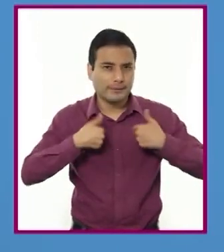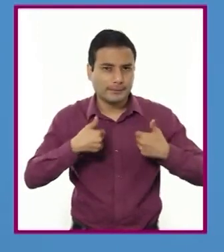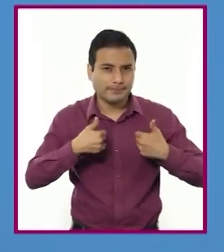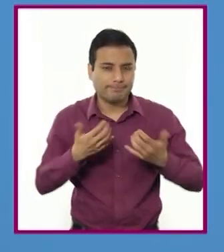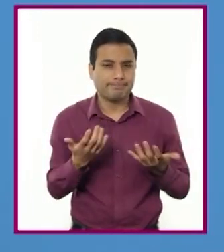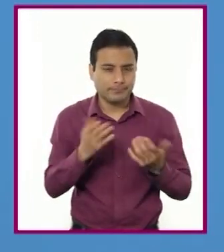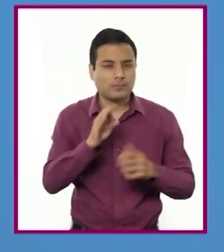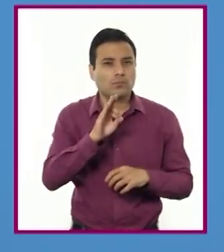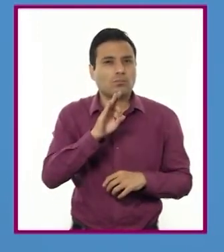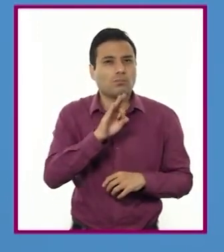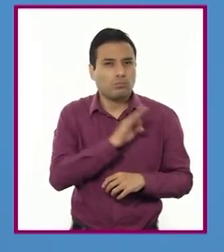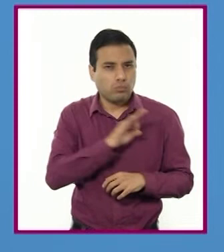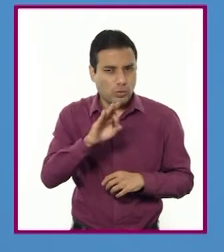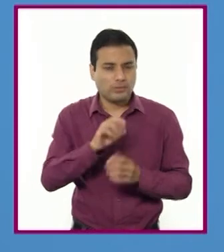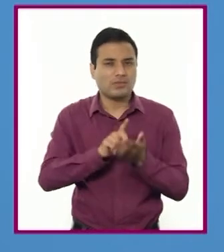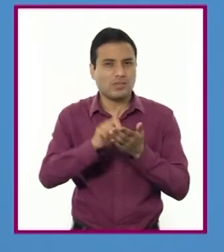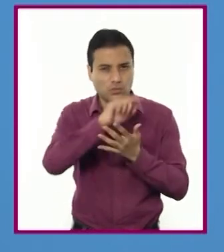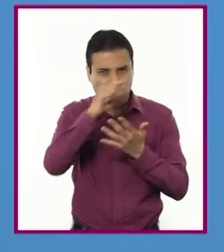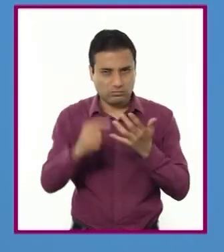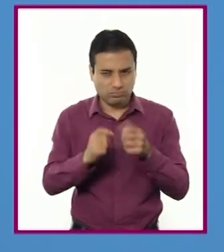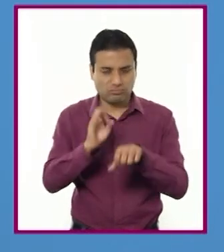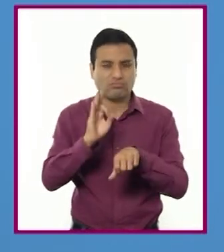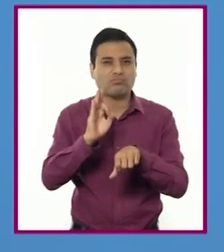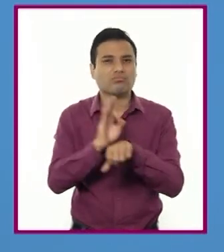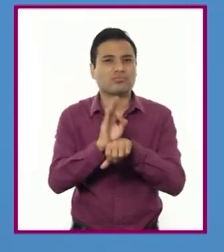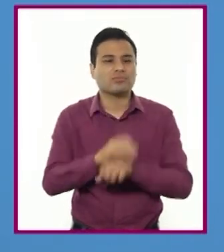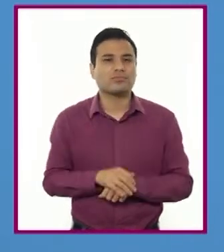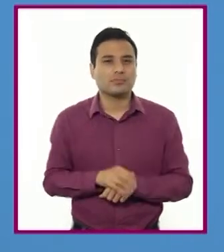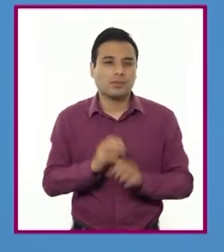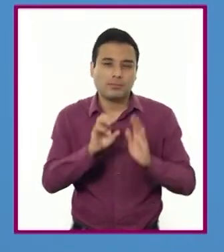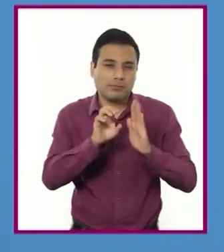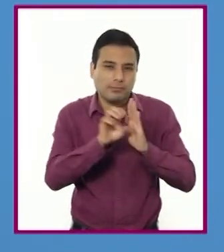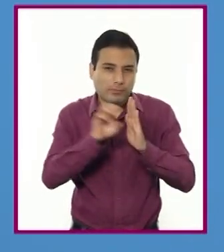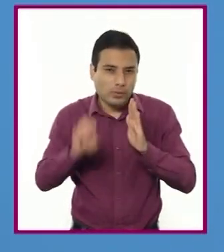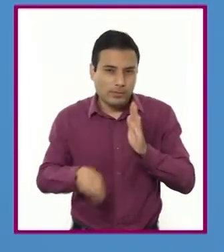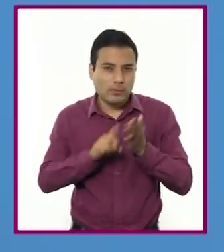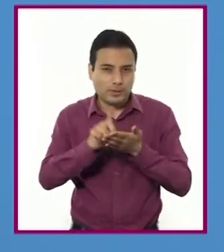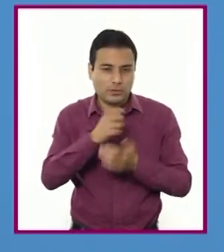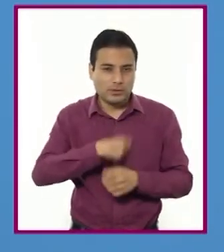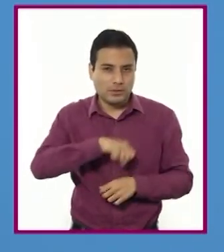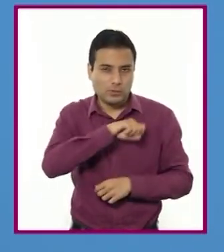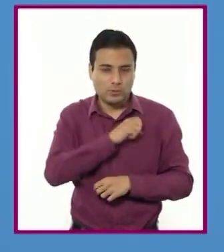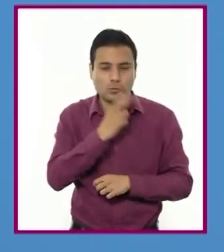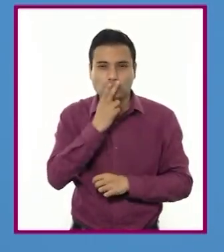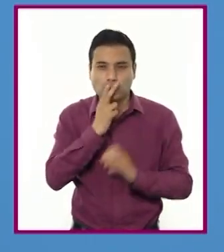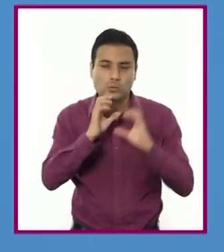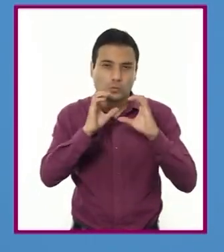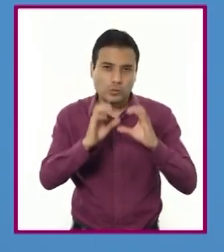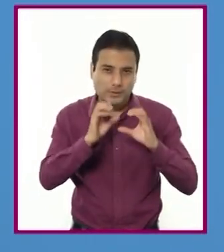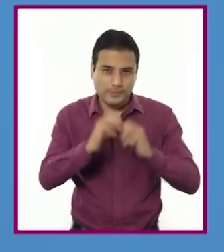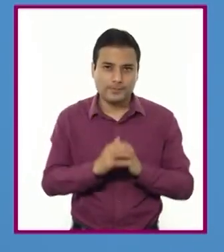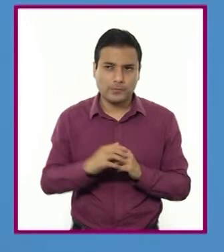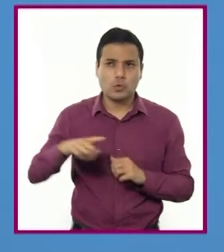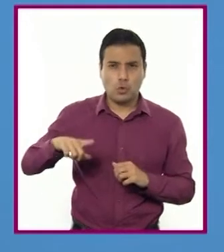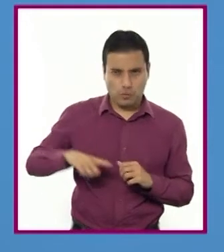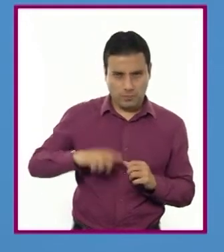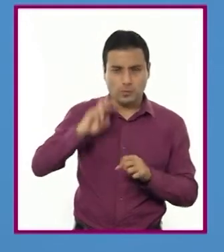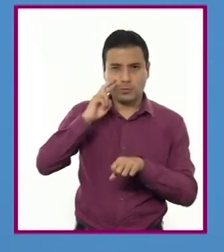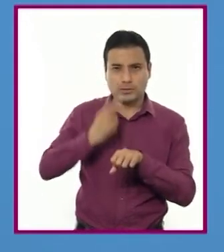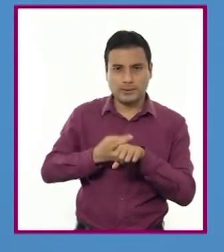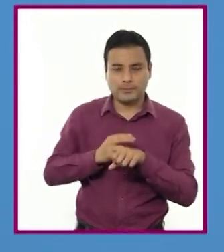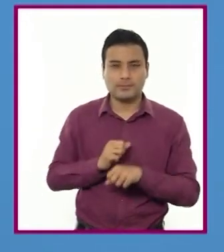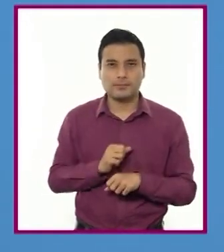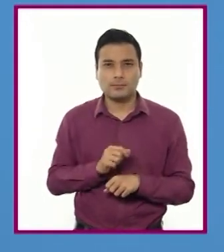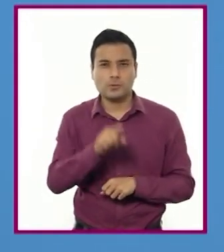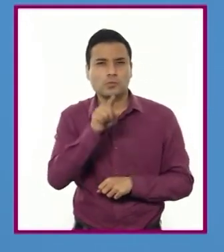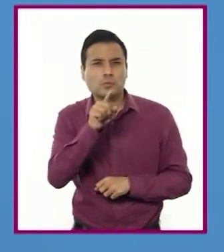adolescentes puedan ejercer sus derechos, como en este caso el derecho a la salud. Esta es la parte que le toca al Estado. Pero, ¿cuál